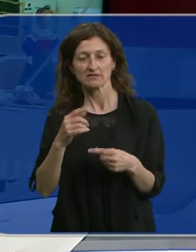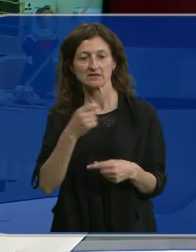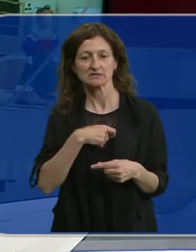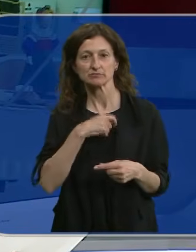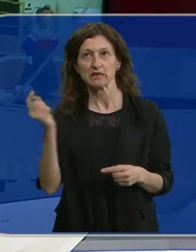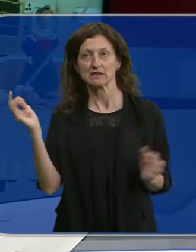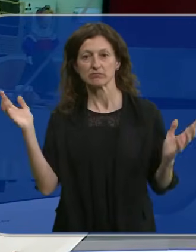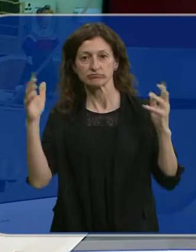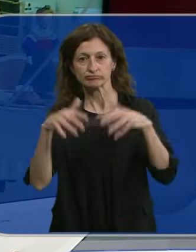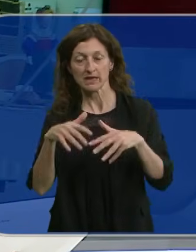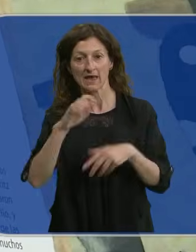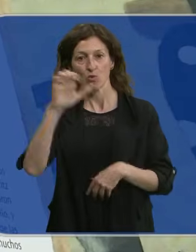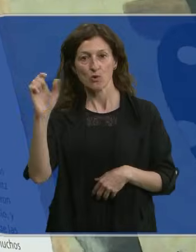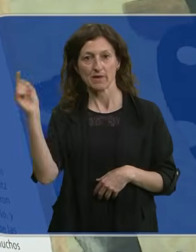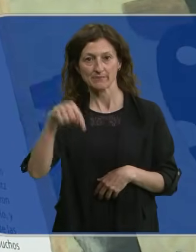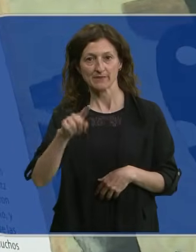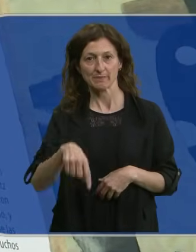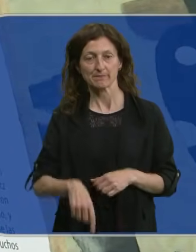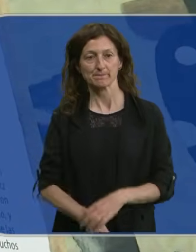puntos de España y de Europa.